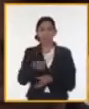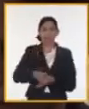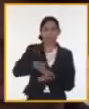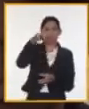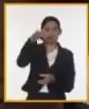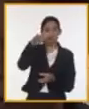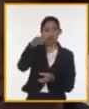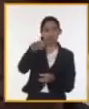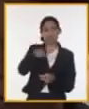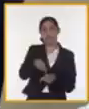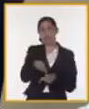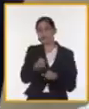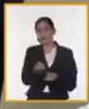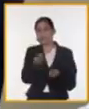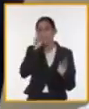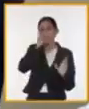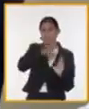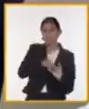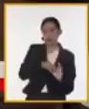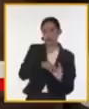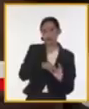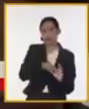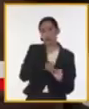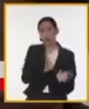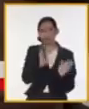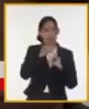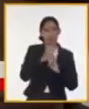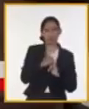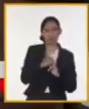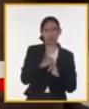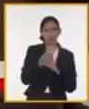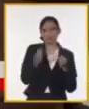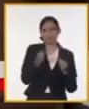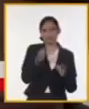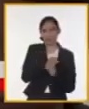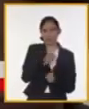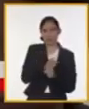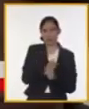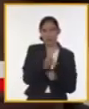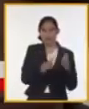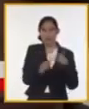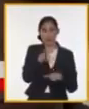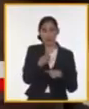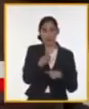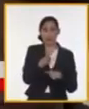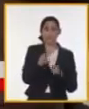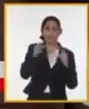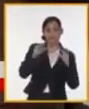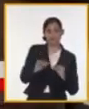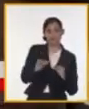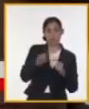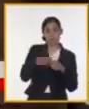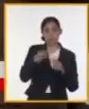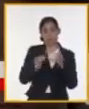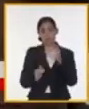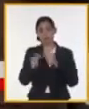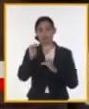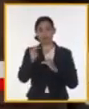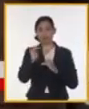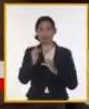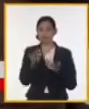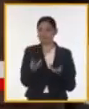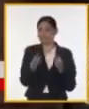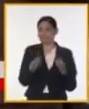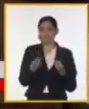unos con menos y otros con más. Nosotros nos hemos concentrado primero, hemos establecido, y lo tenemos desde que se crearon las empresas,